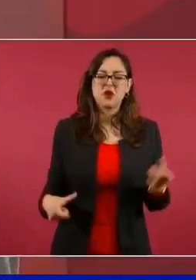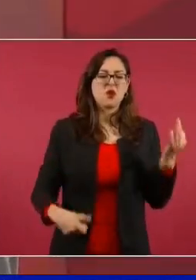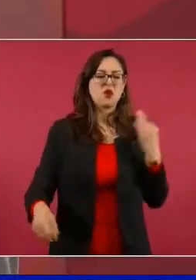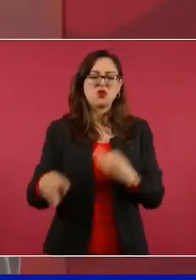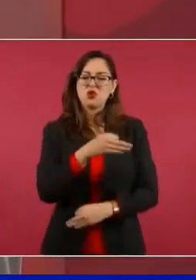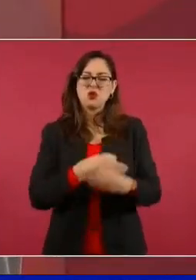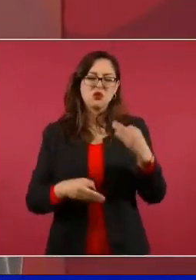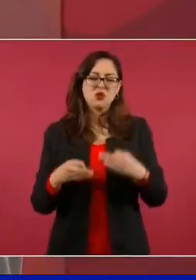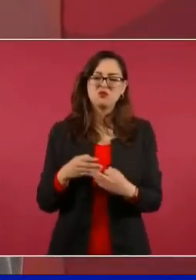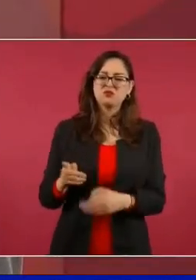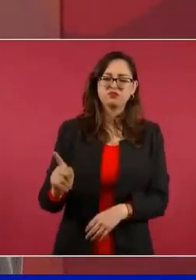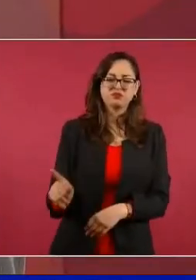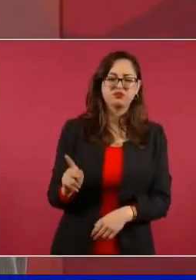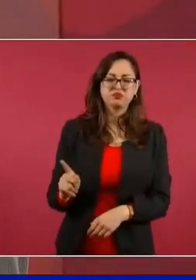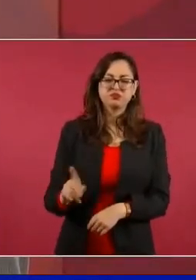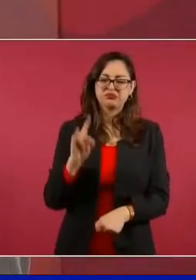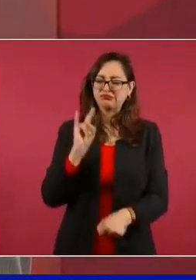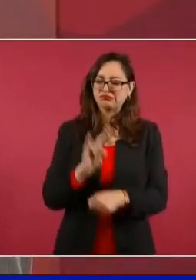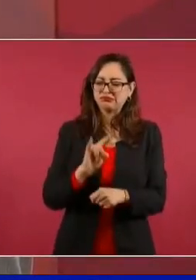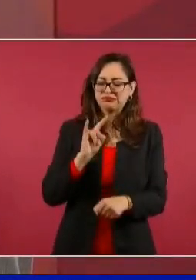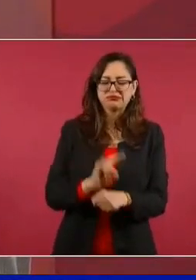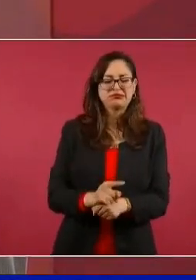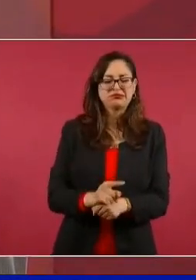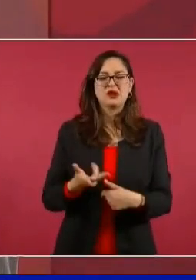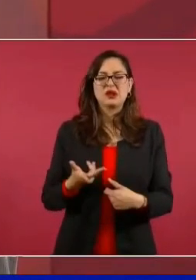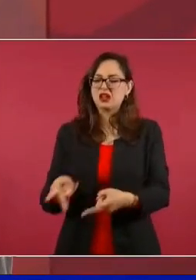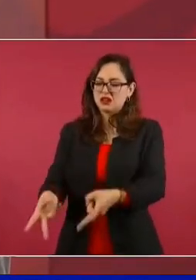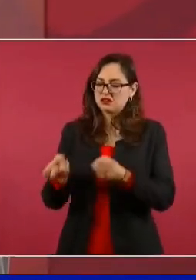Entonces, estaban saqueando, robando,